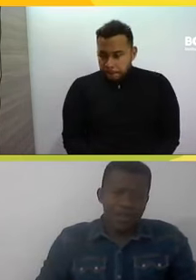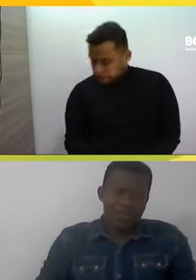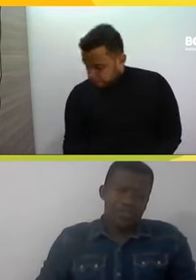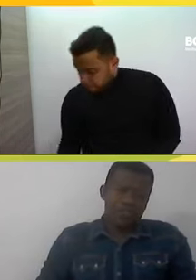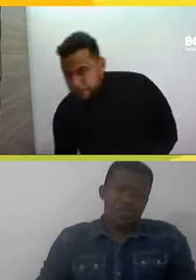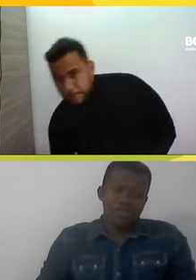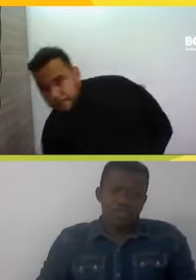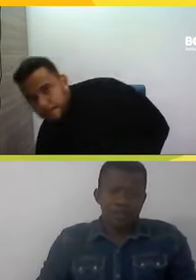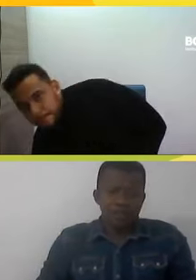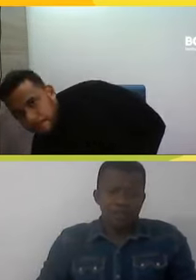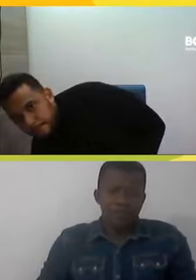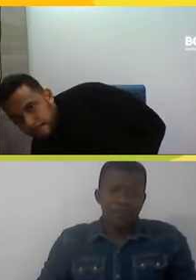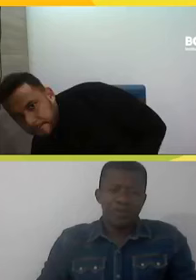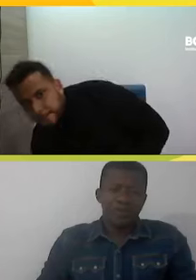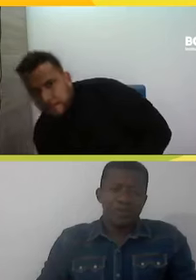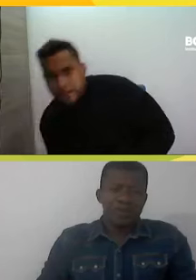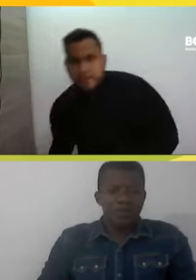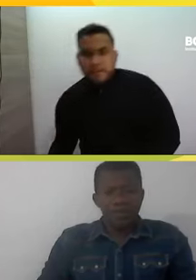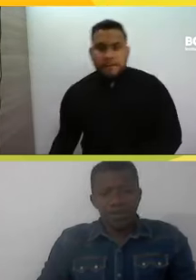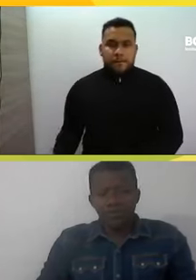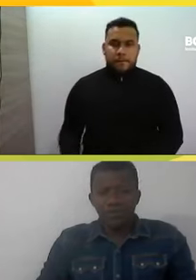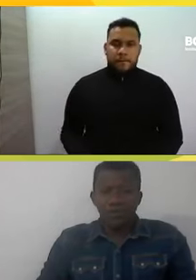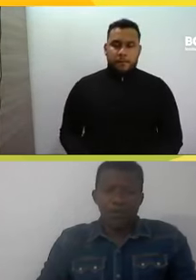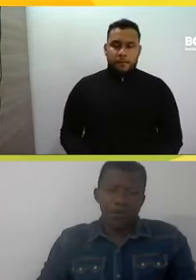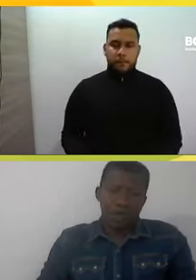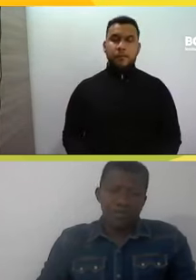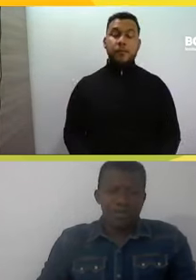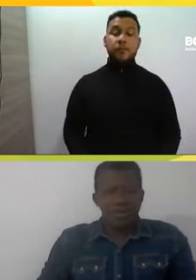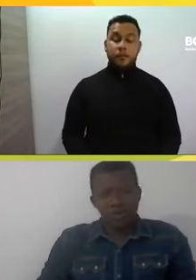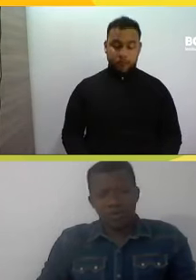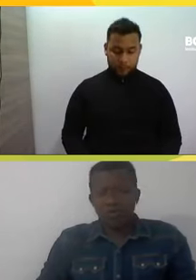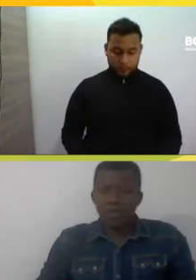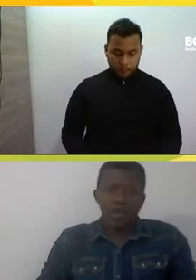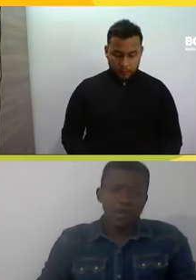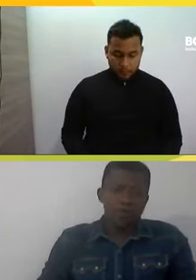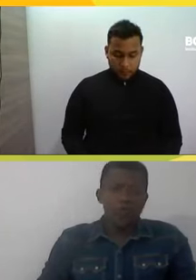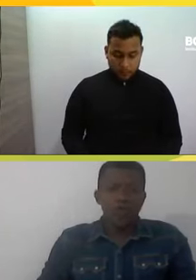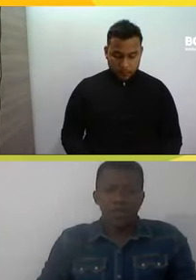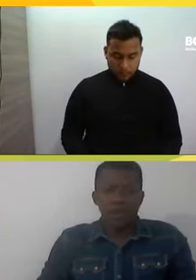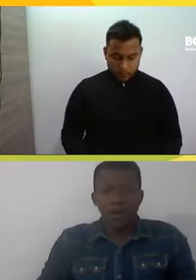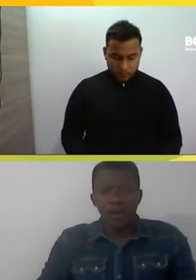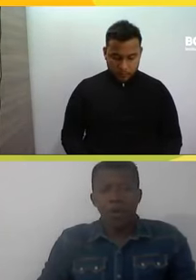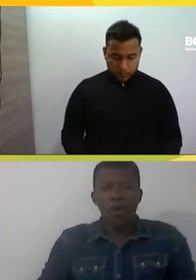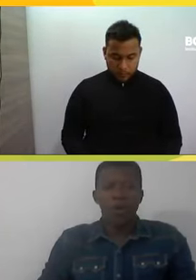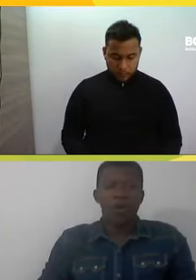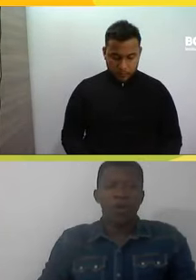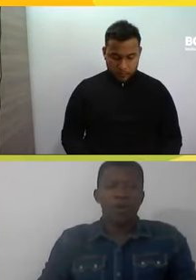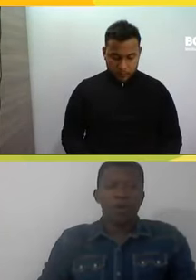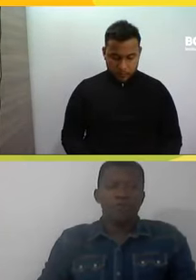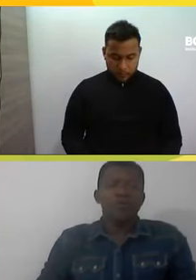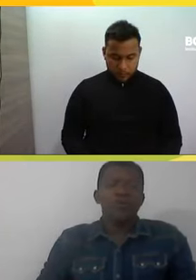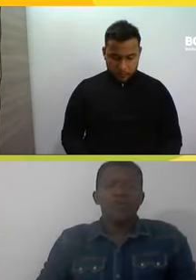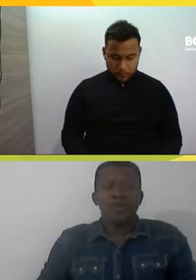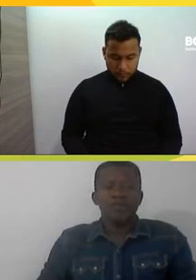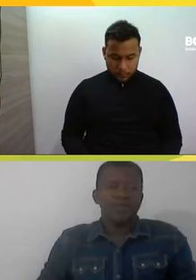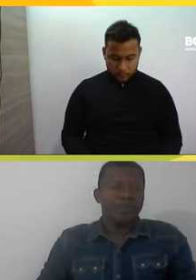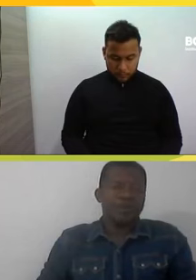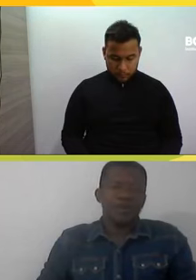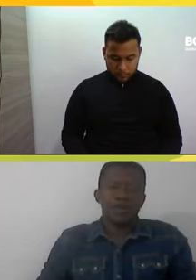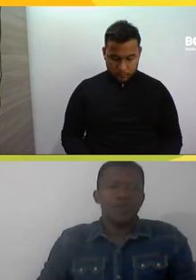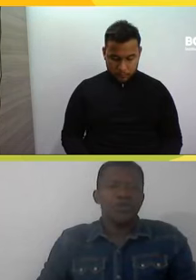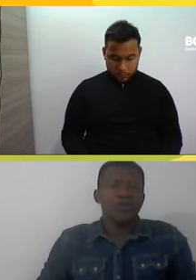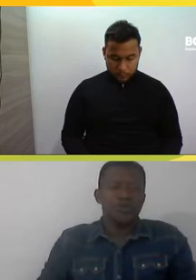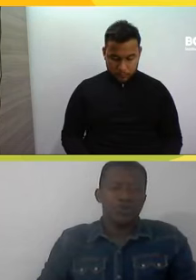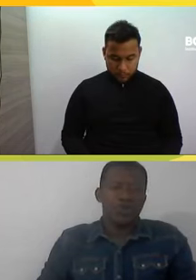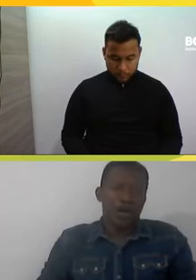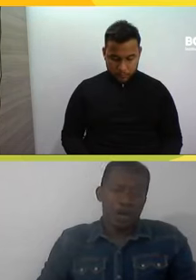senda chiquita. El viento a tango piaco cuirao. Como un gen de lo